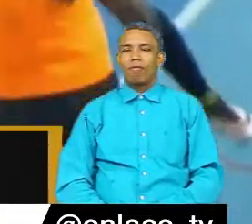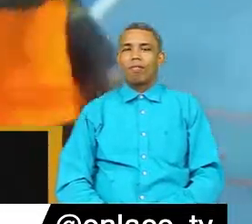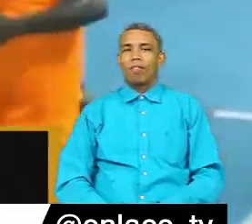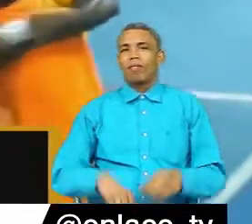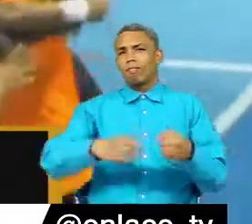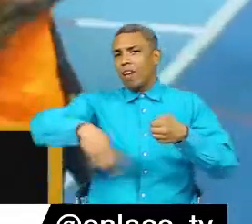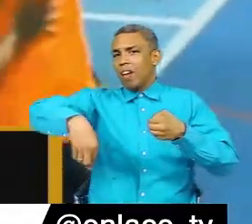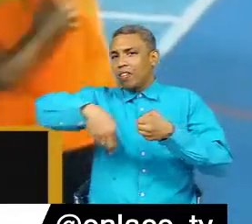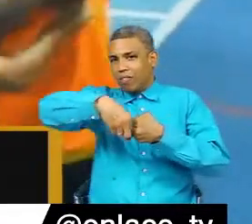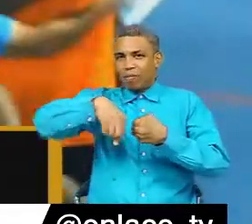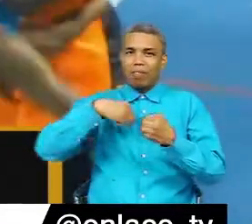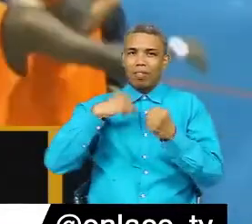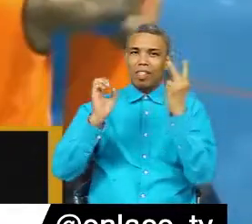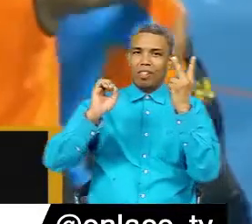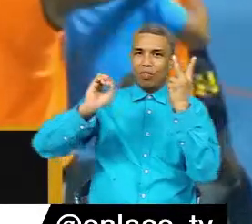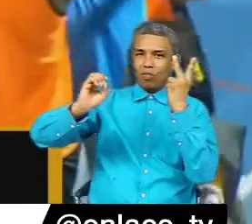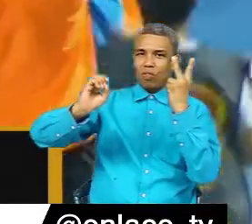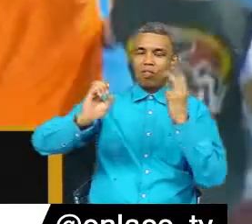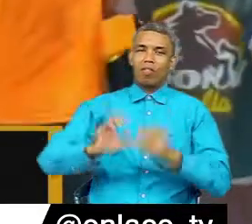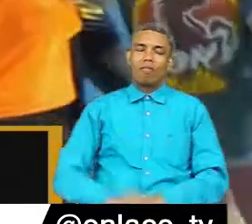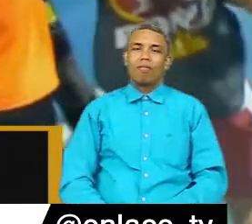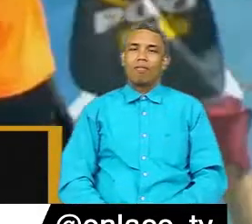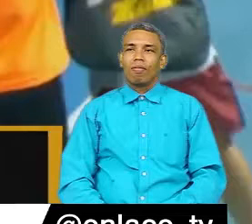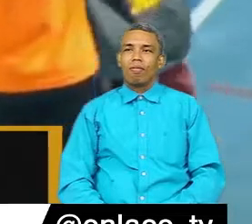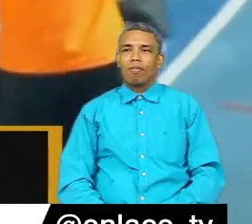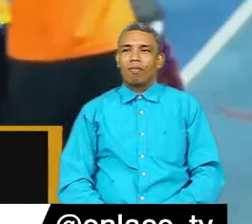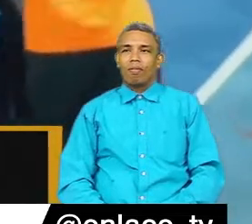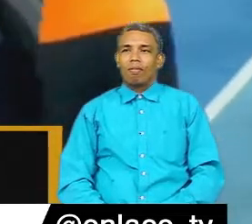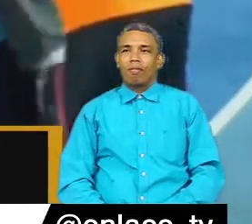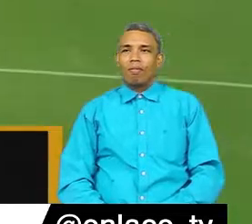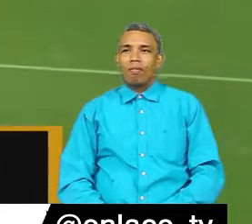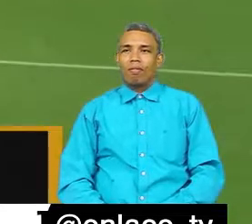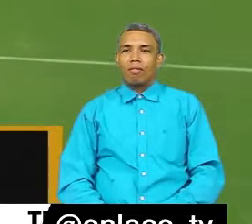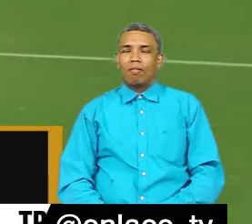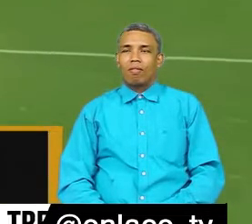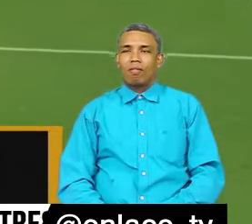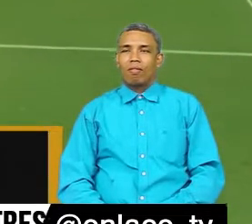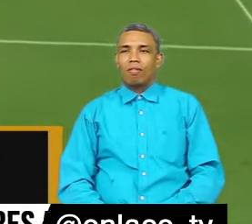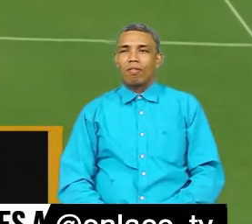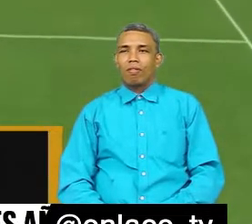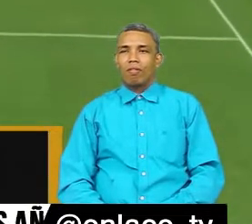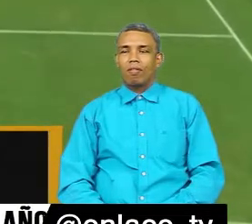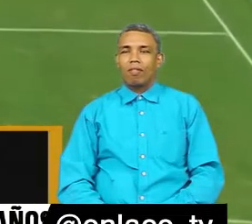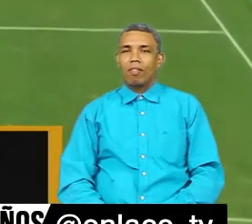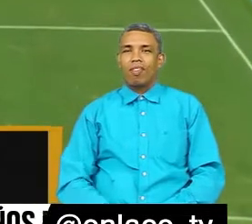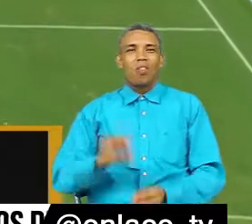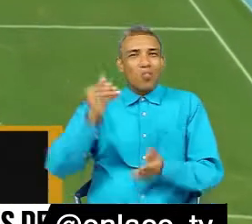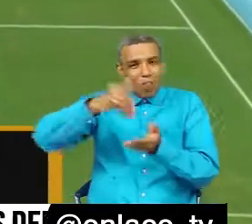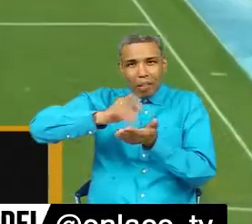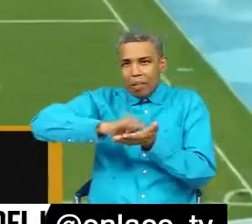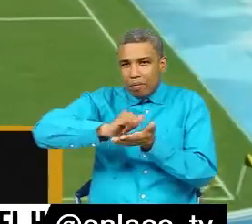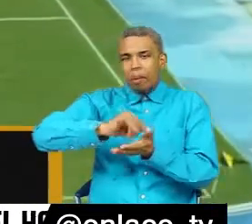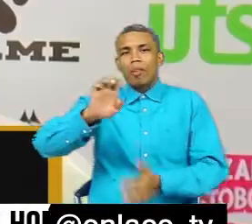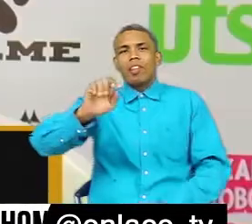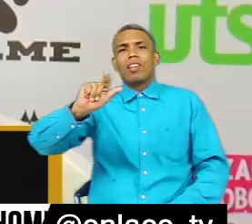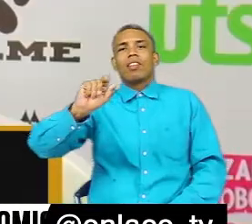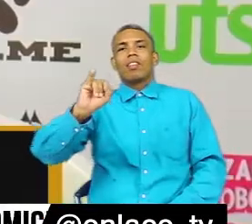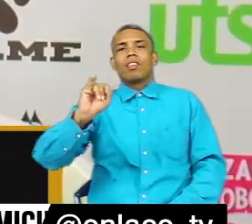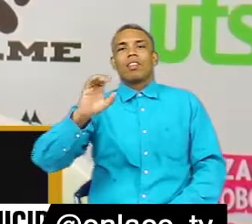Alianza! ¡Alianza Petrolera! ¡Gol otra vez de Elíser